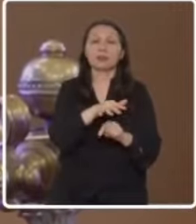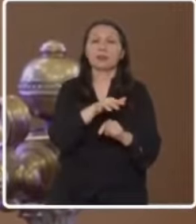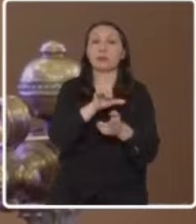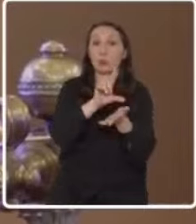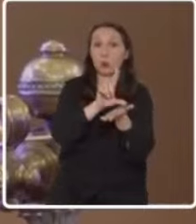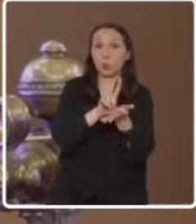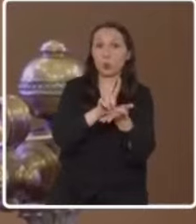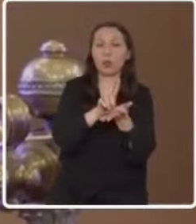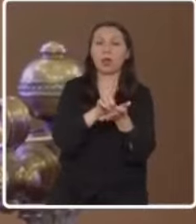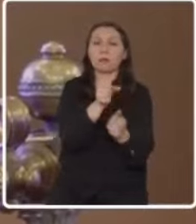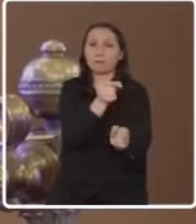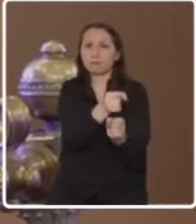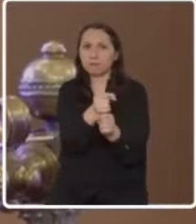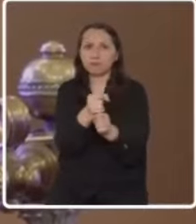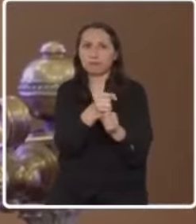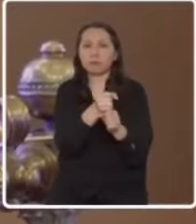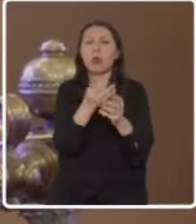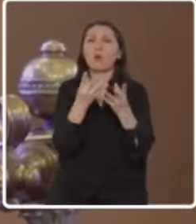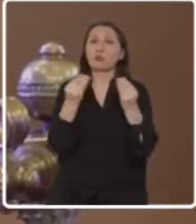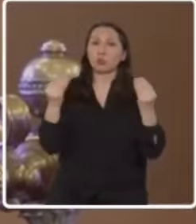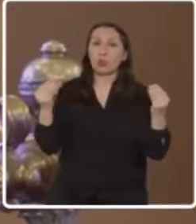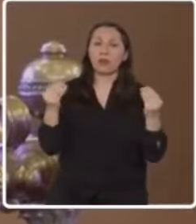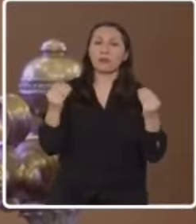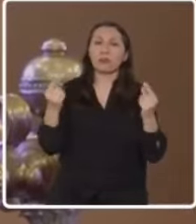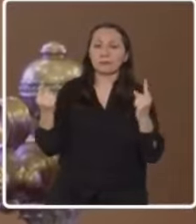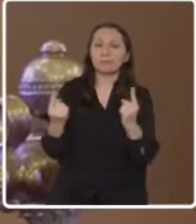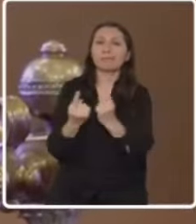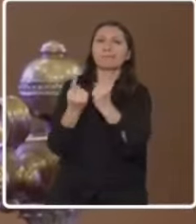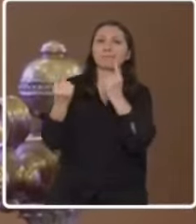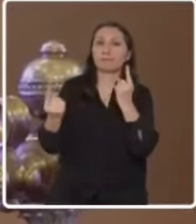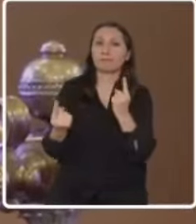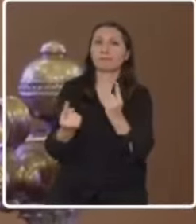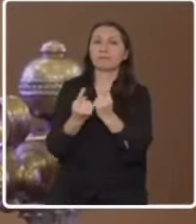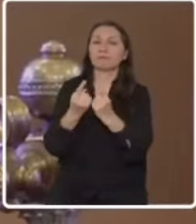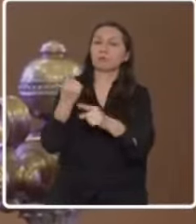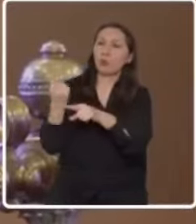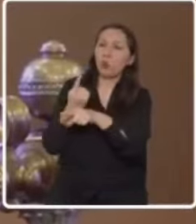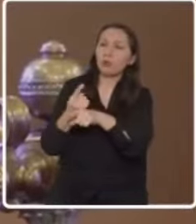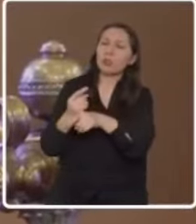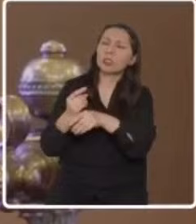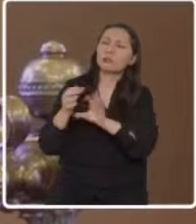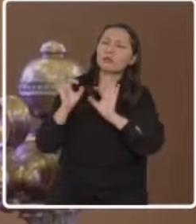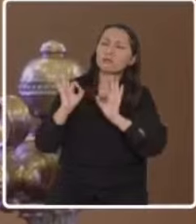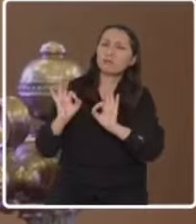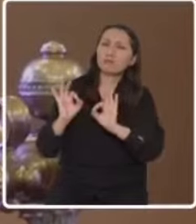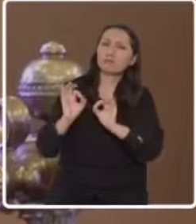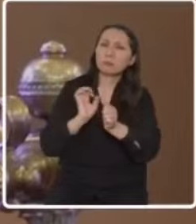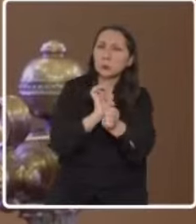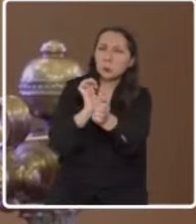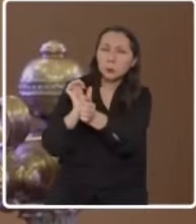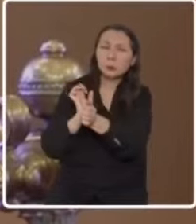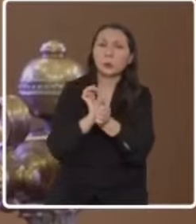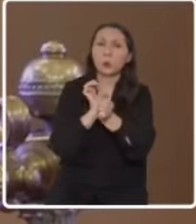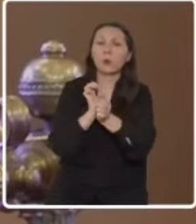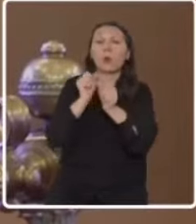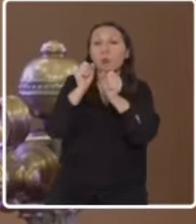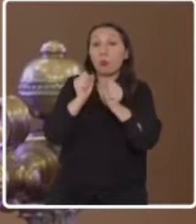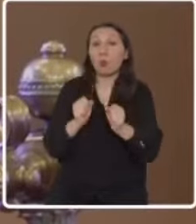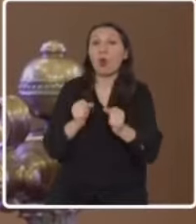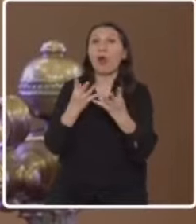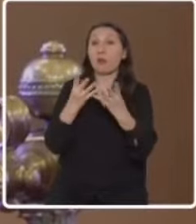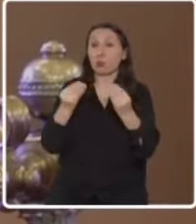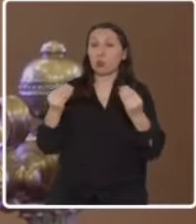espacio y lugar, muchas veces nos encontramos a través del diálogo fraterno que